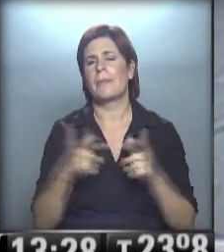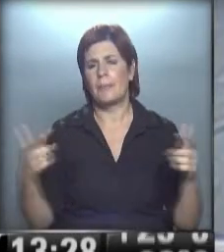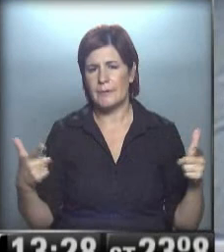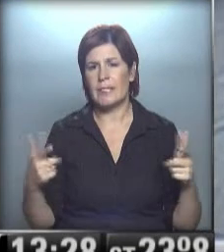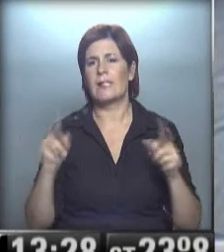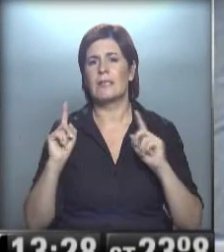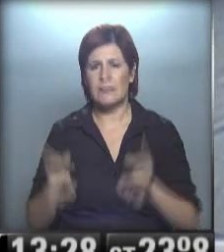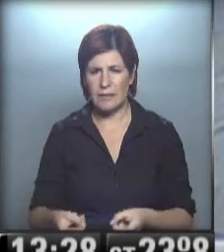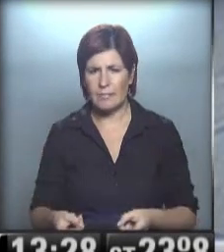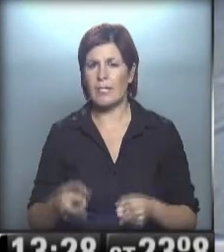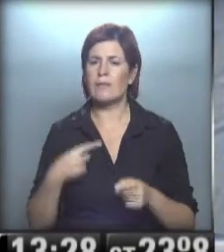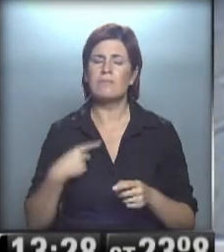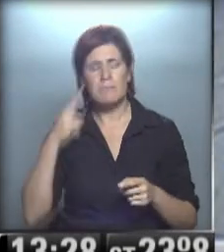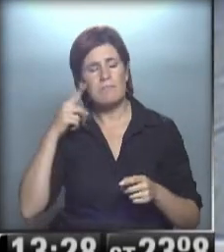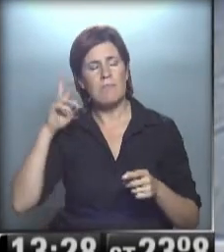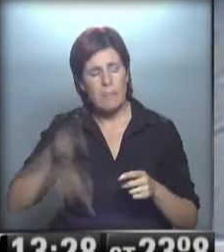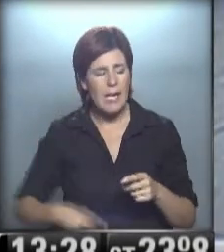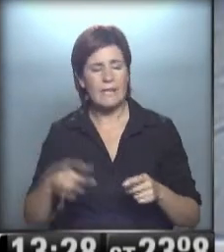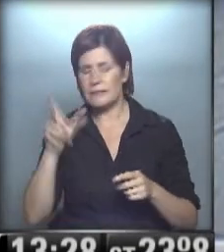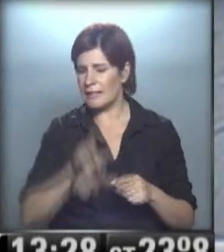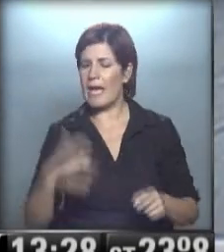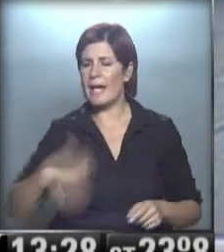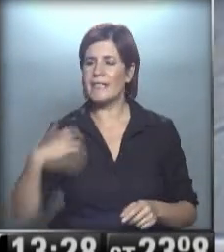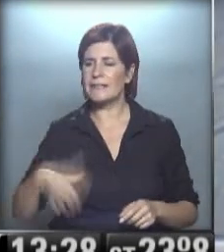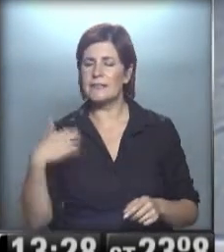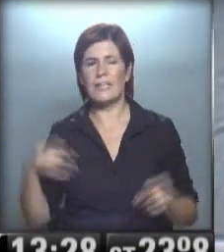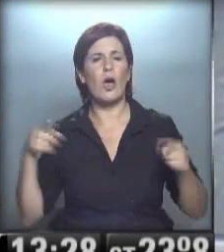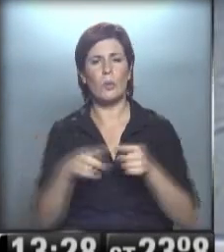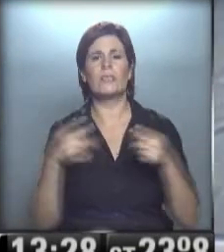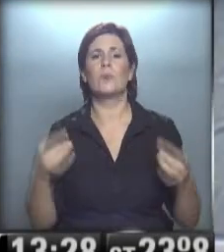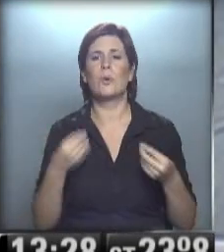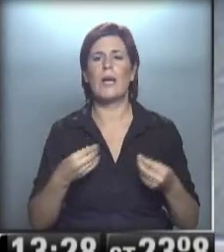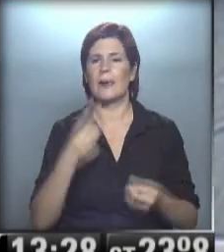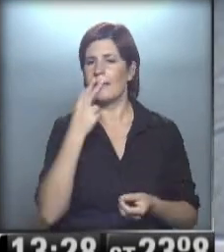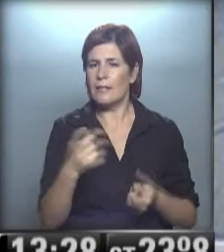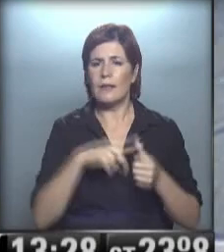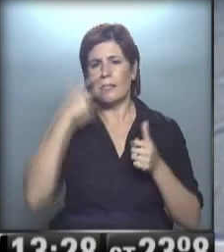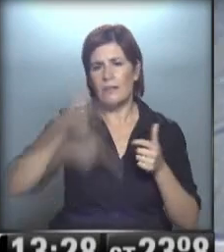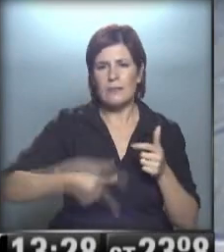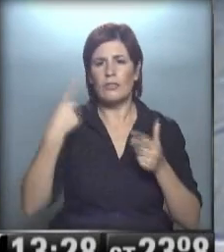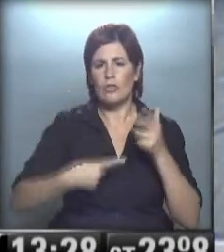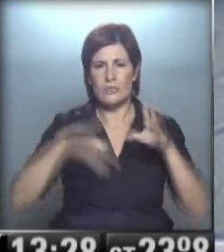estratégico para la república argentina que es efectivamente el autoabastecimiento energético